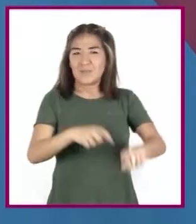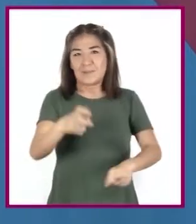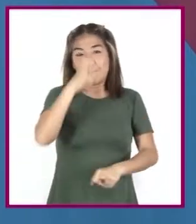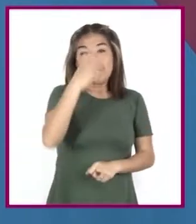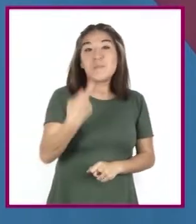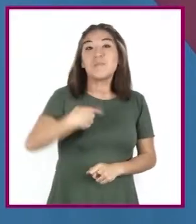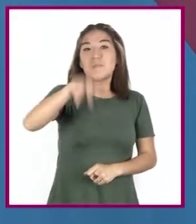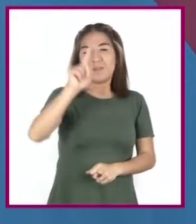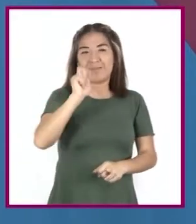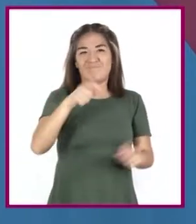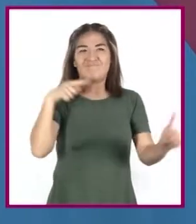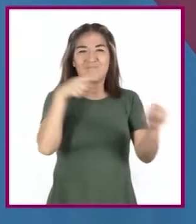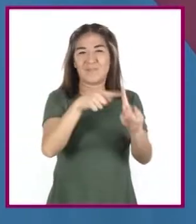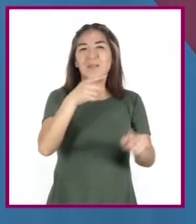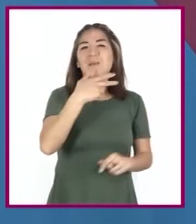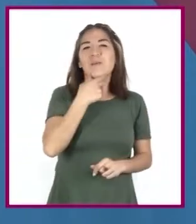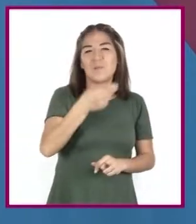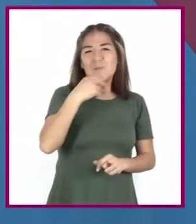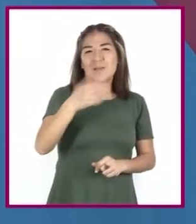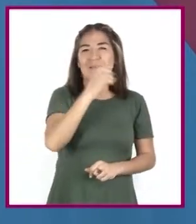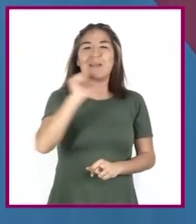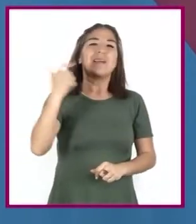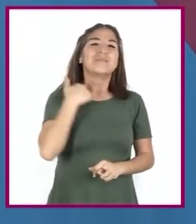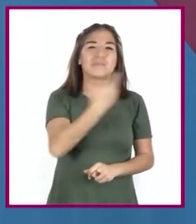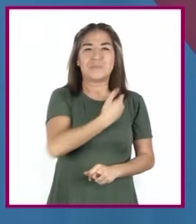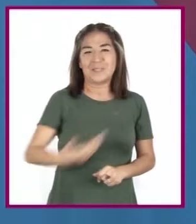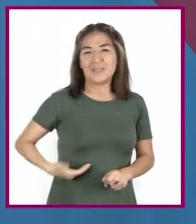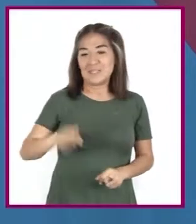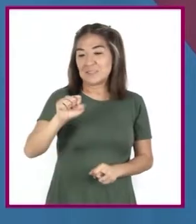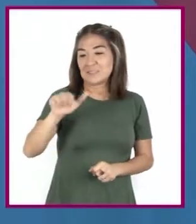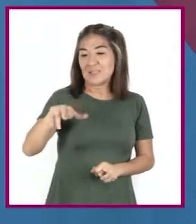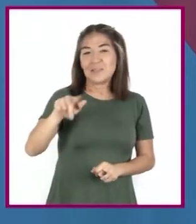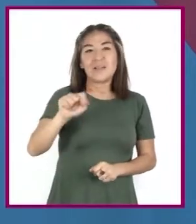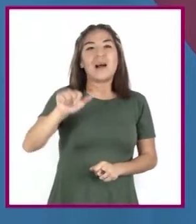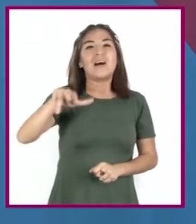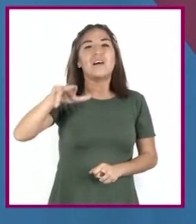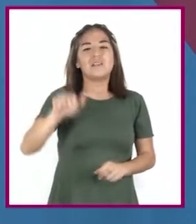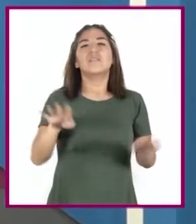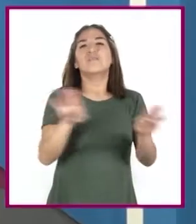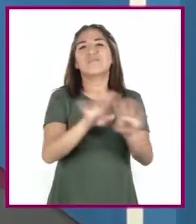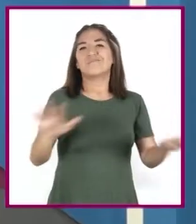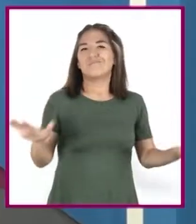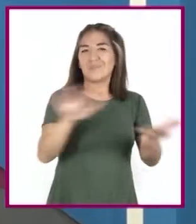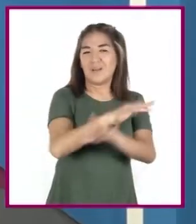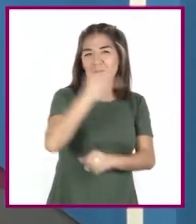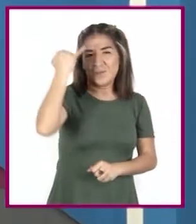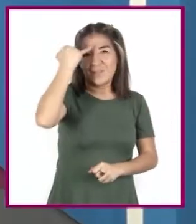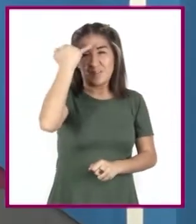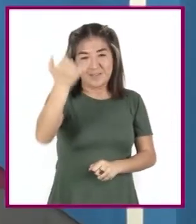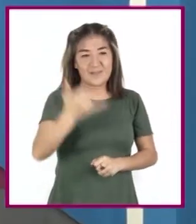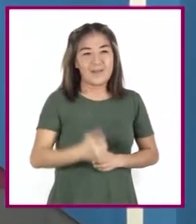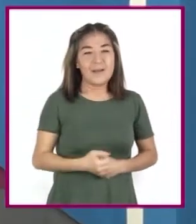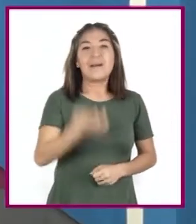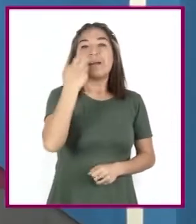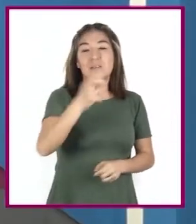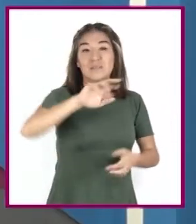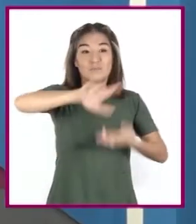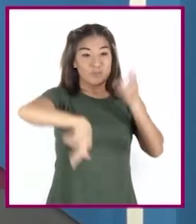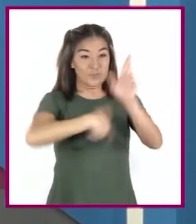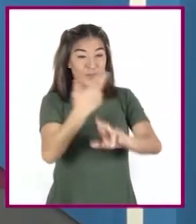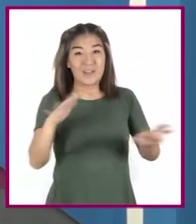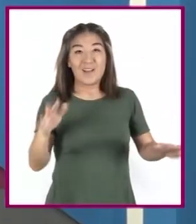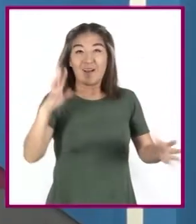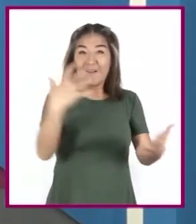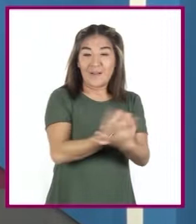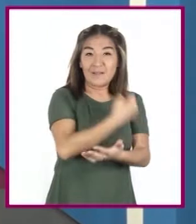feroz persecución de Santa Anna dio pie a la radicalización de las ideas. Al triunfo de la revolución, muchas de las posturas